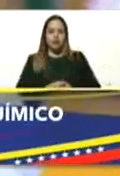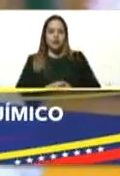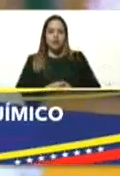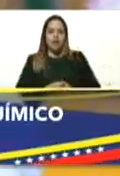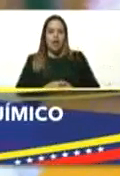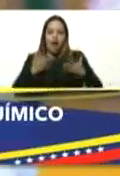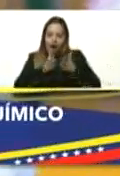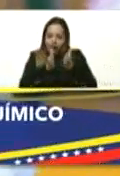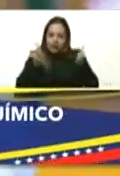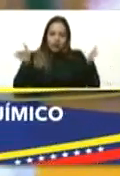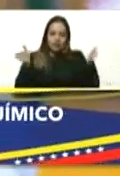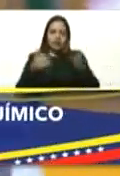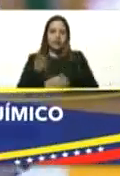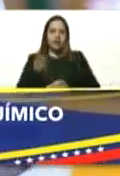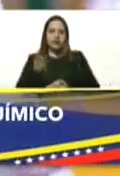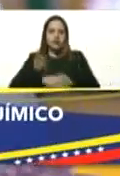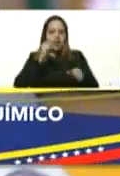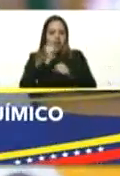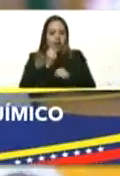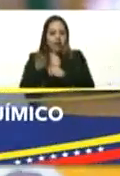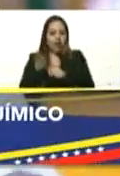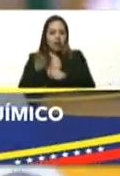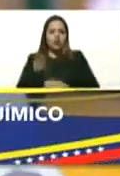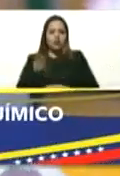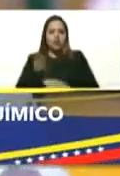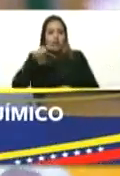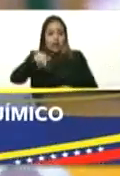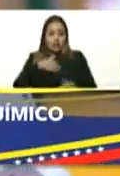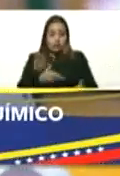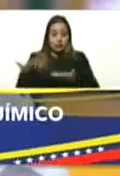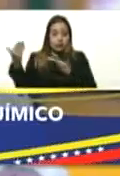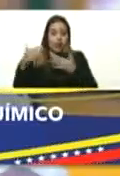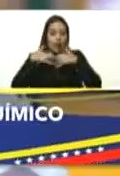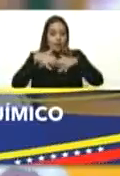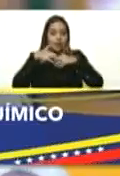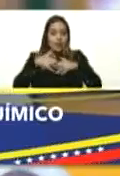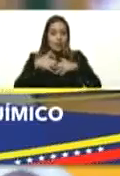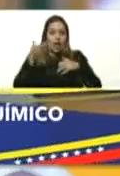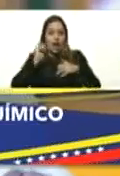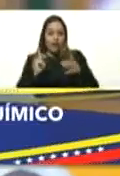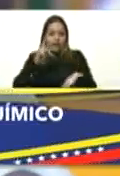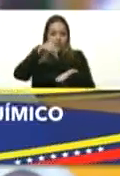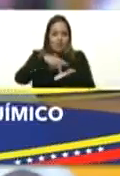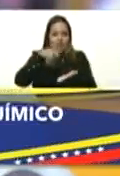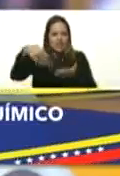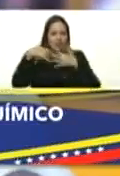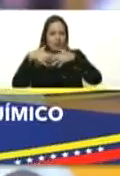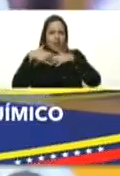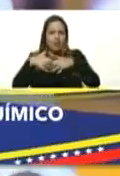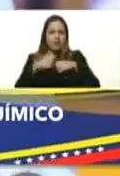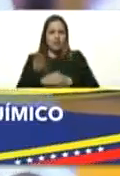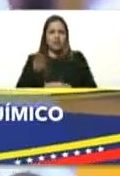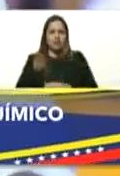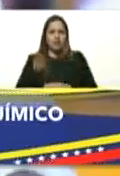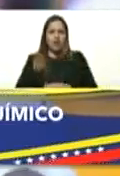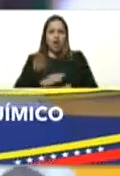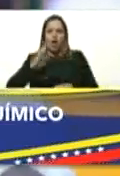caminos productivos. Y aquí está una de las empresas que estamos visitando, esta empresa